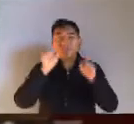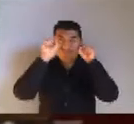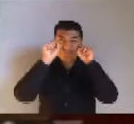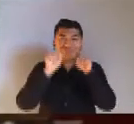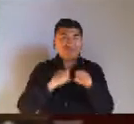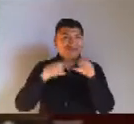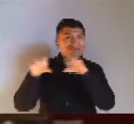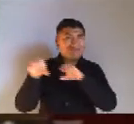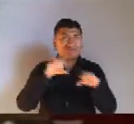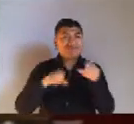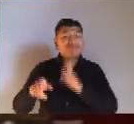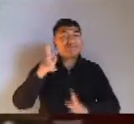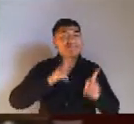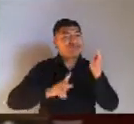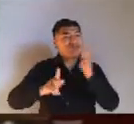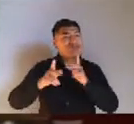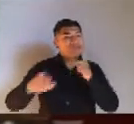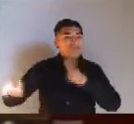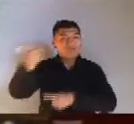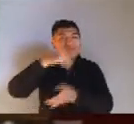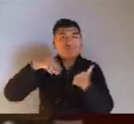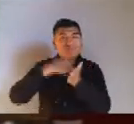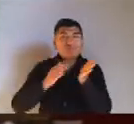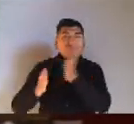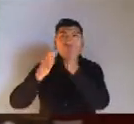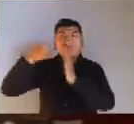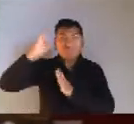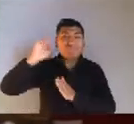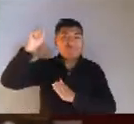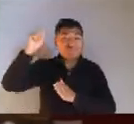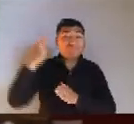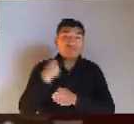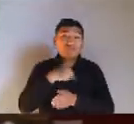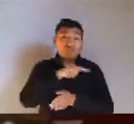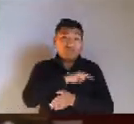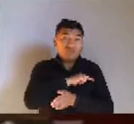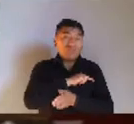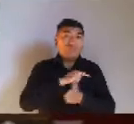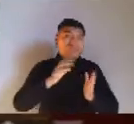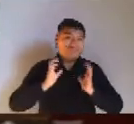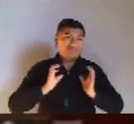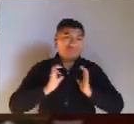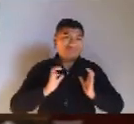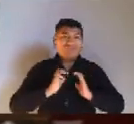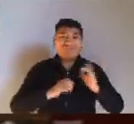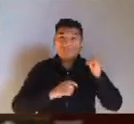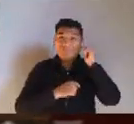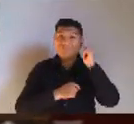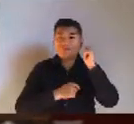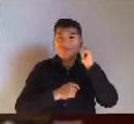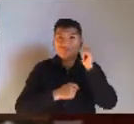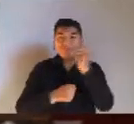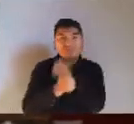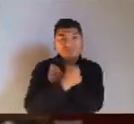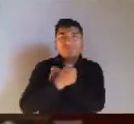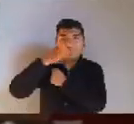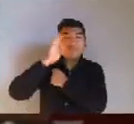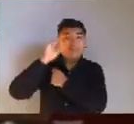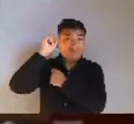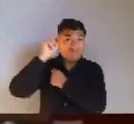que las personas retornen a Dios si nosotros somos capaces de testimoniar el amor de